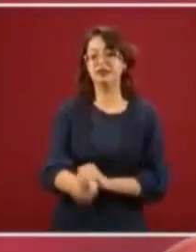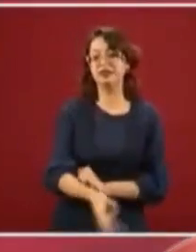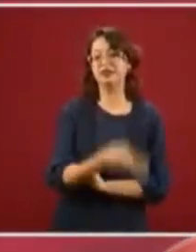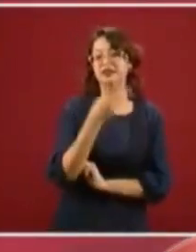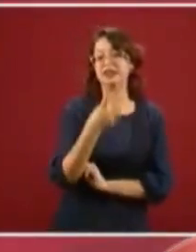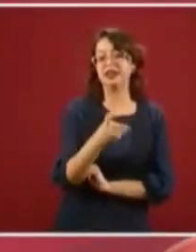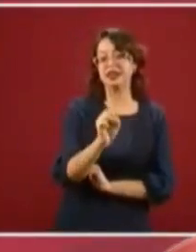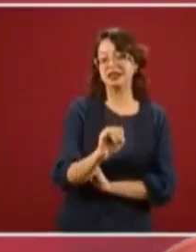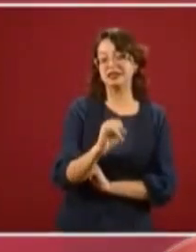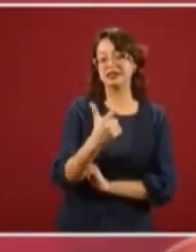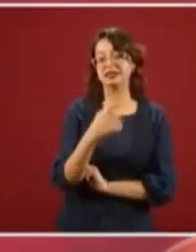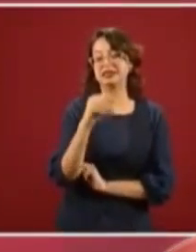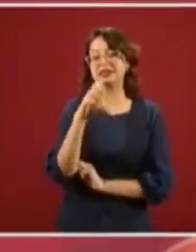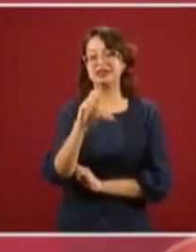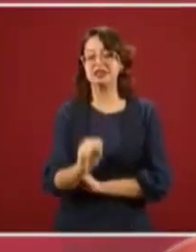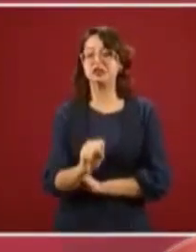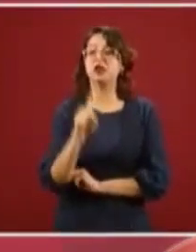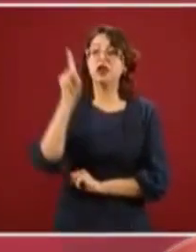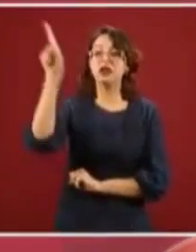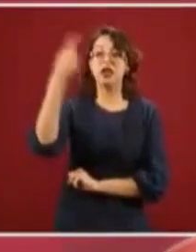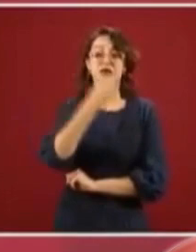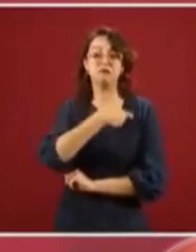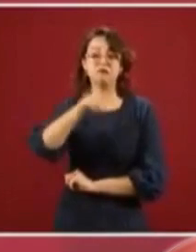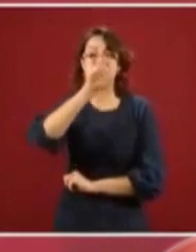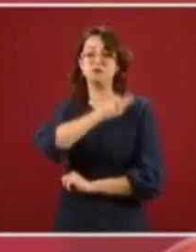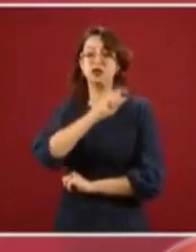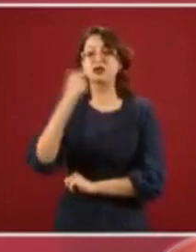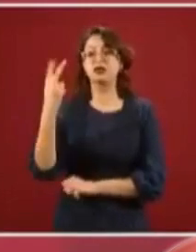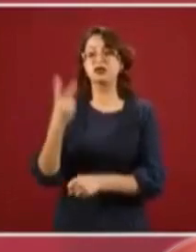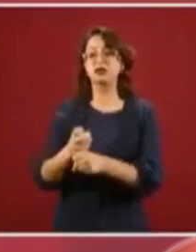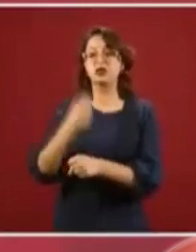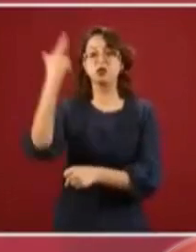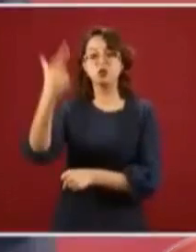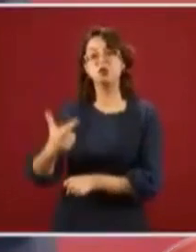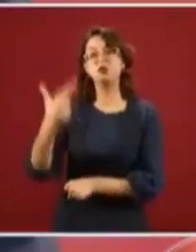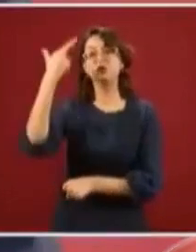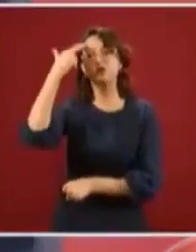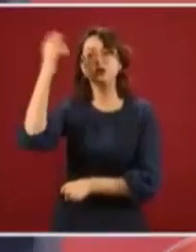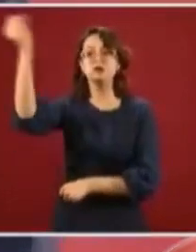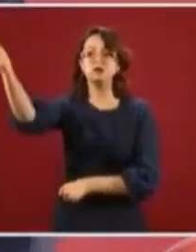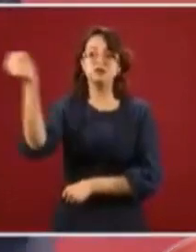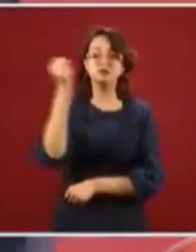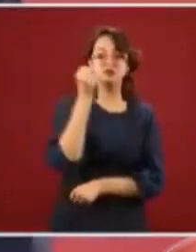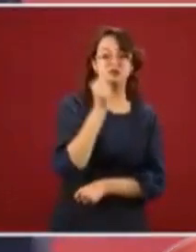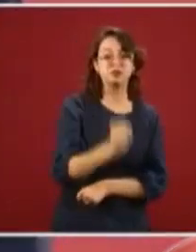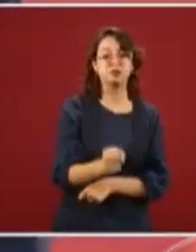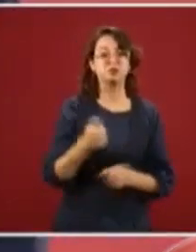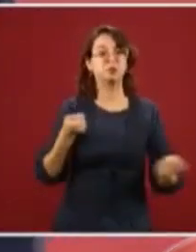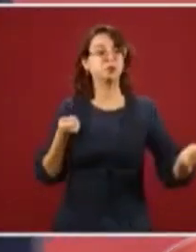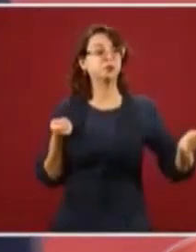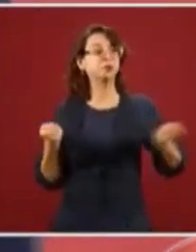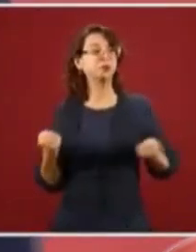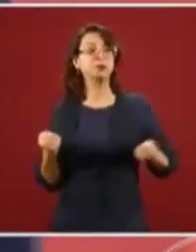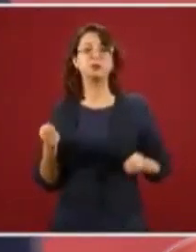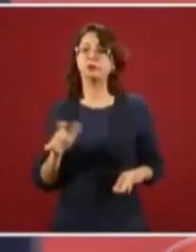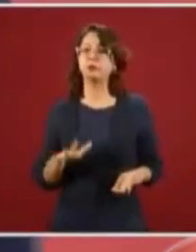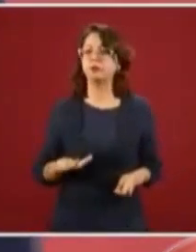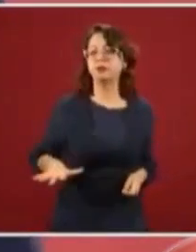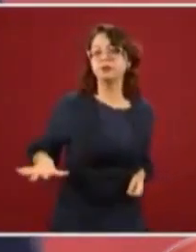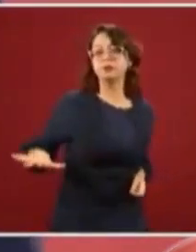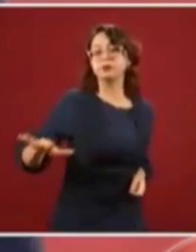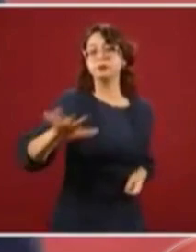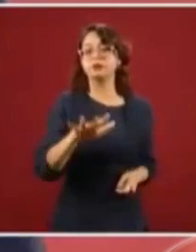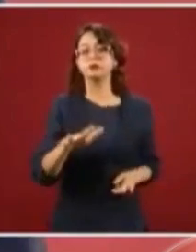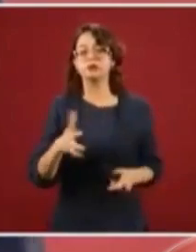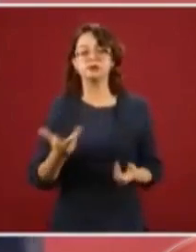De España nos mandaban a los virreyes y los virreyes dominaban las provincias, los